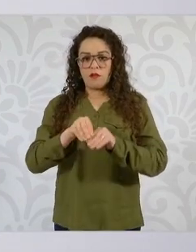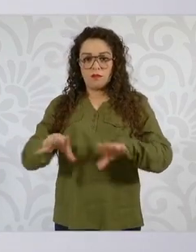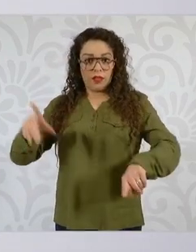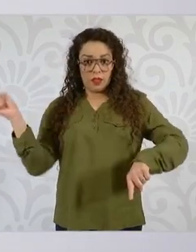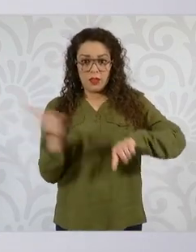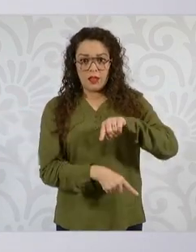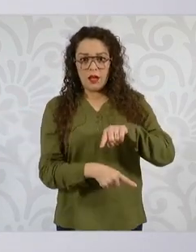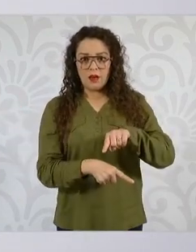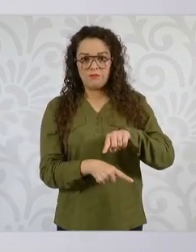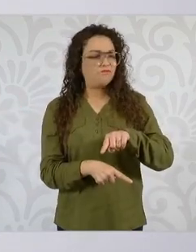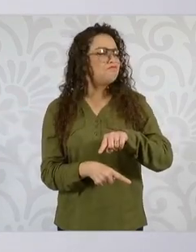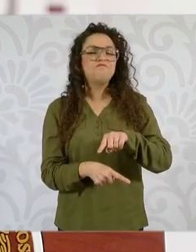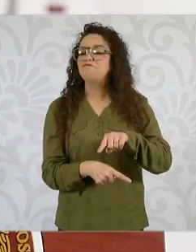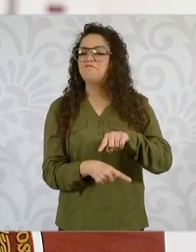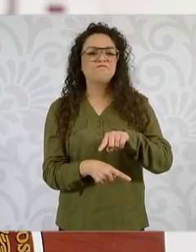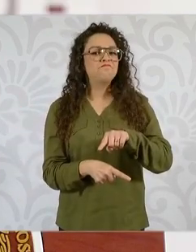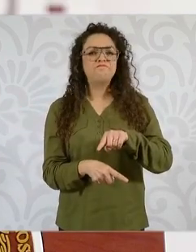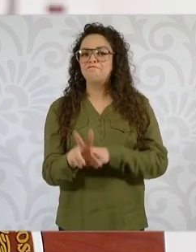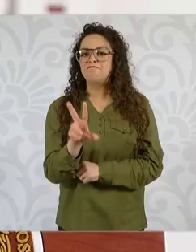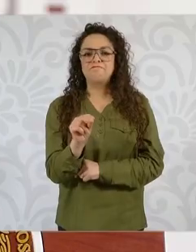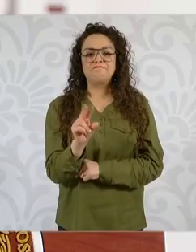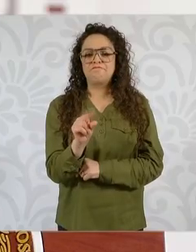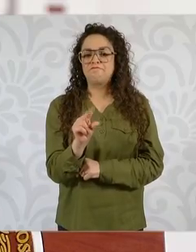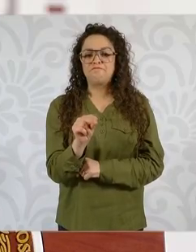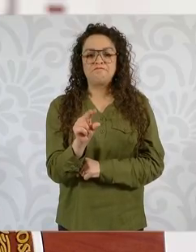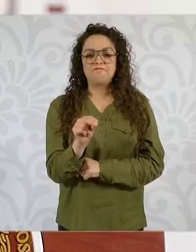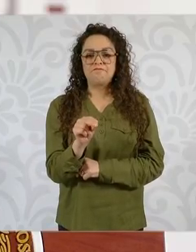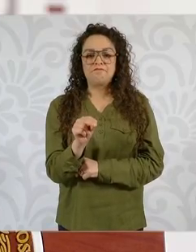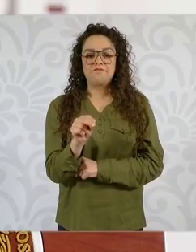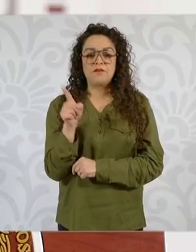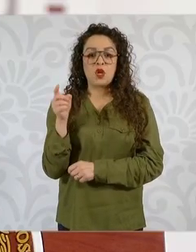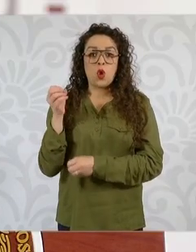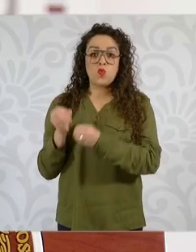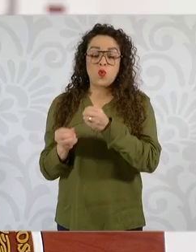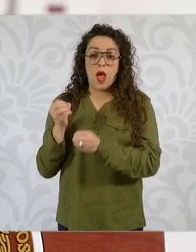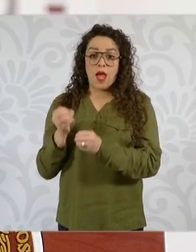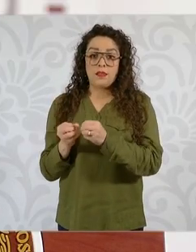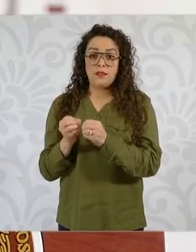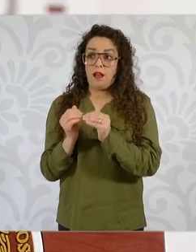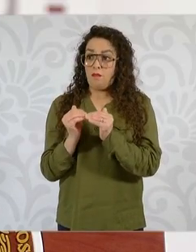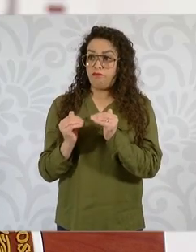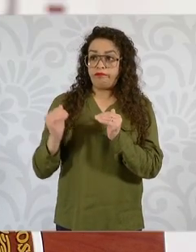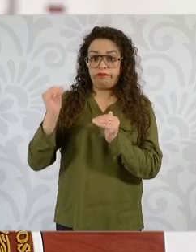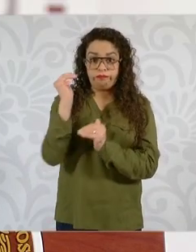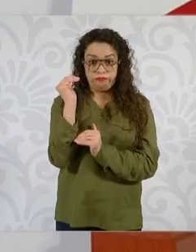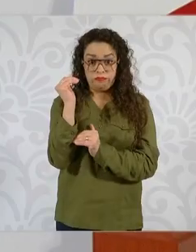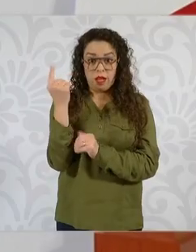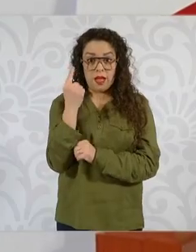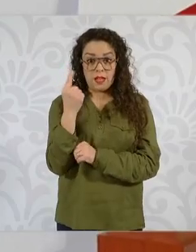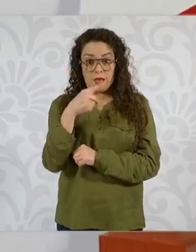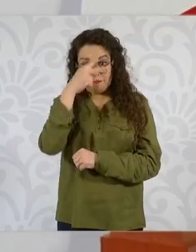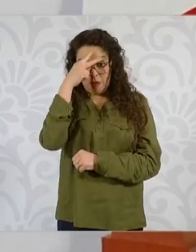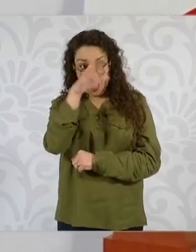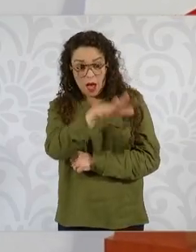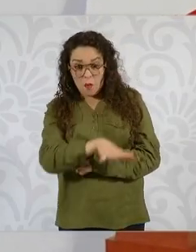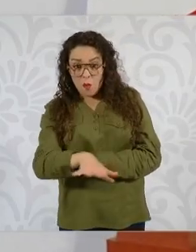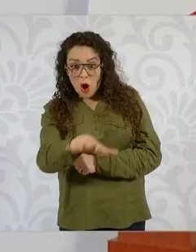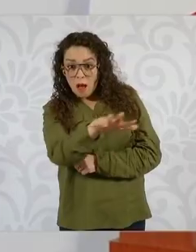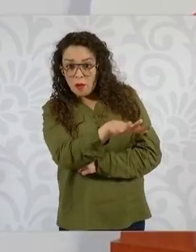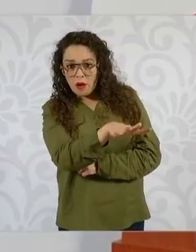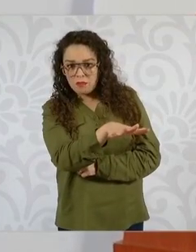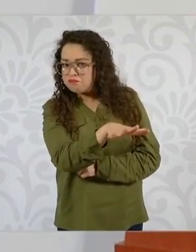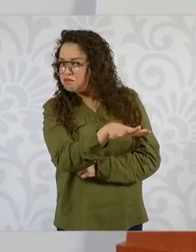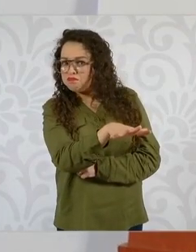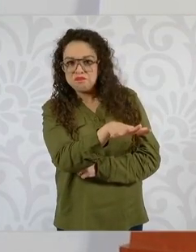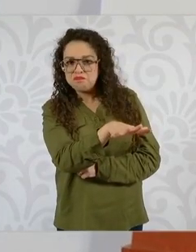publicación. Primero, porque no tiene atribución, porque una juez no está por encima del pueblo de México. Y segundo,